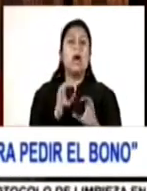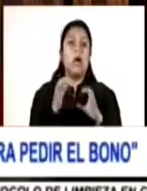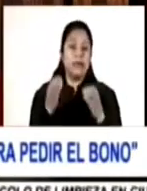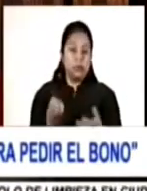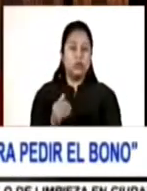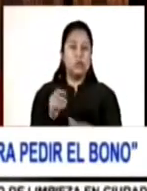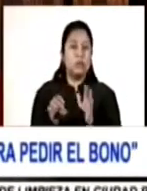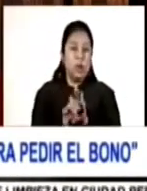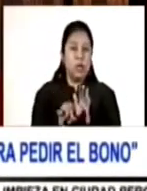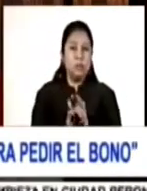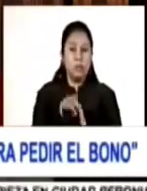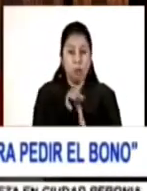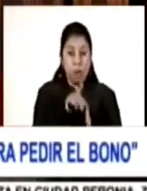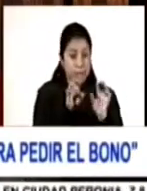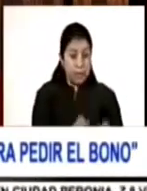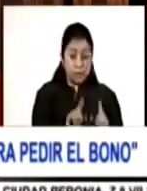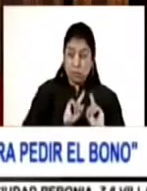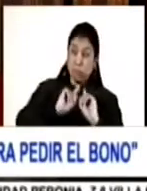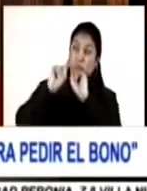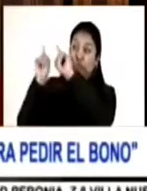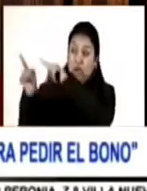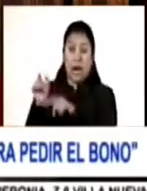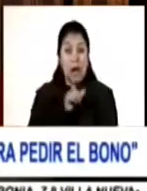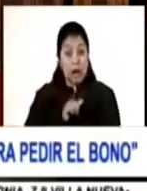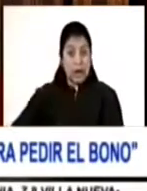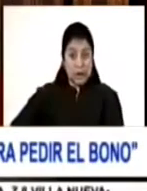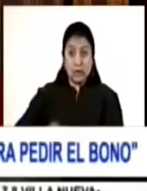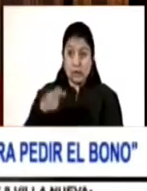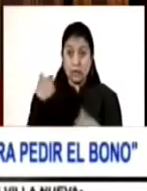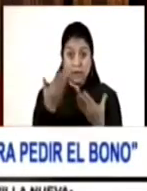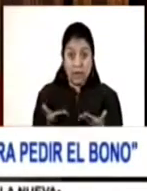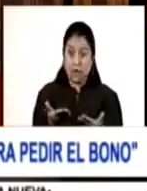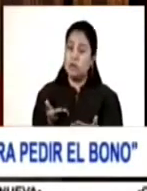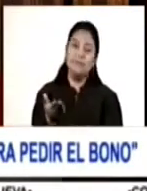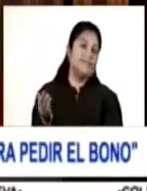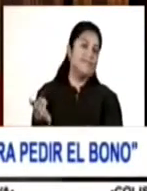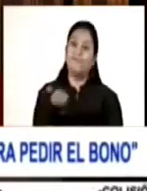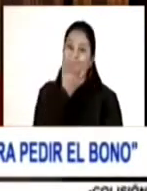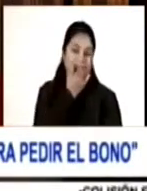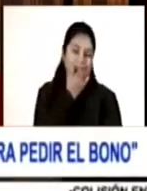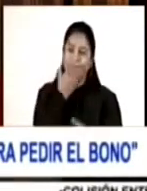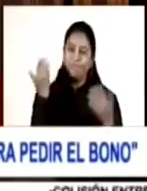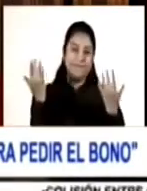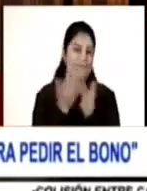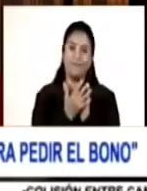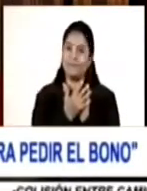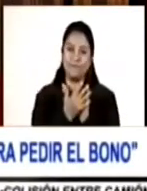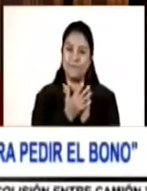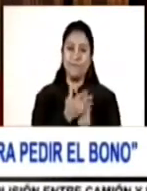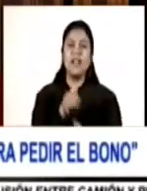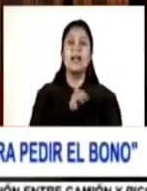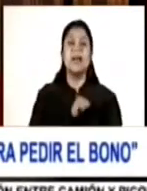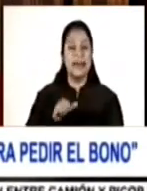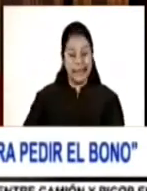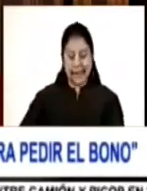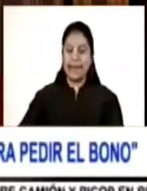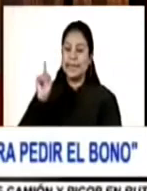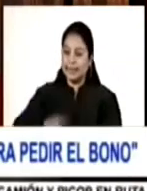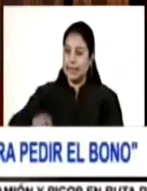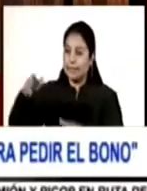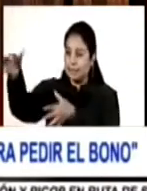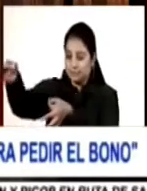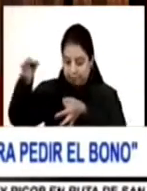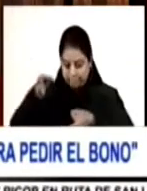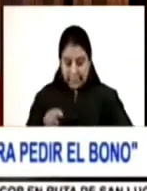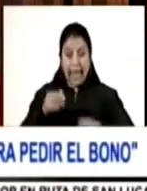creen que yendo a la municipalidad a pedirle al alcalde, el alcalde le va a dar, están equivocados. El alcalde tiene que mandar aquí a